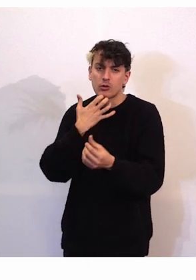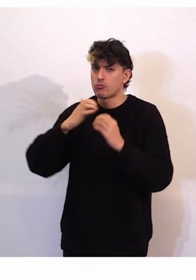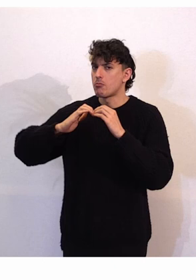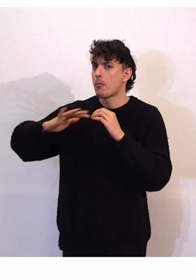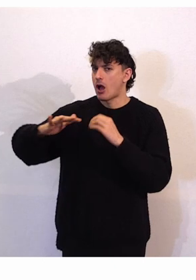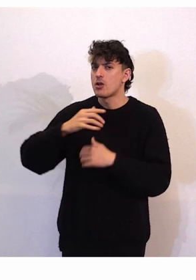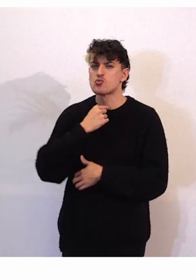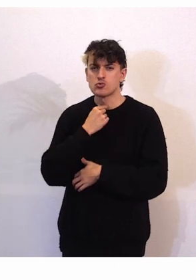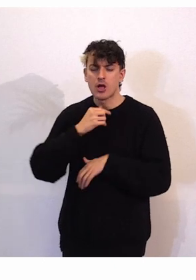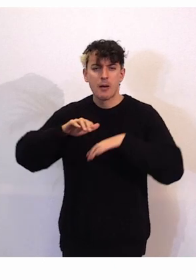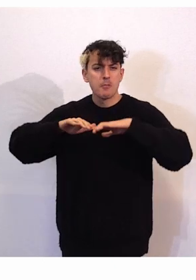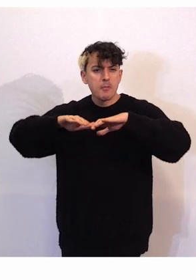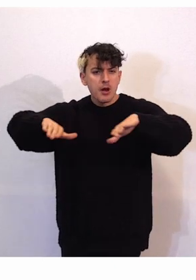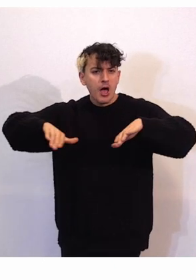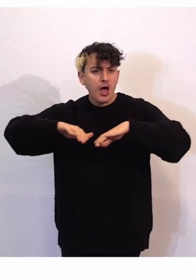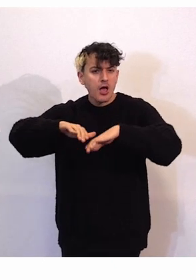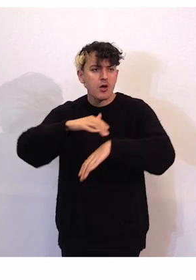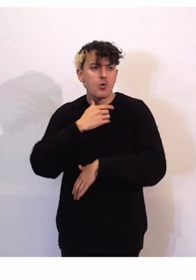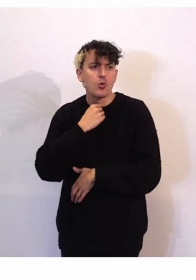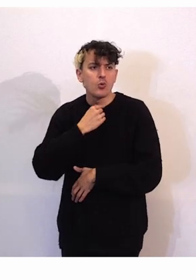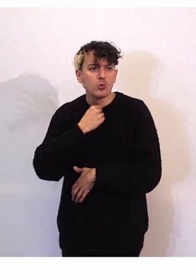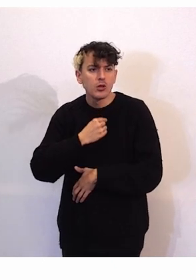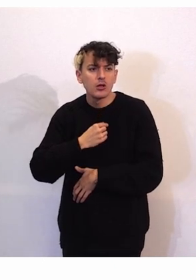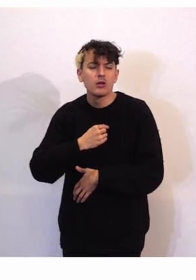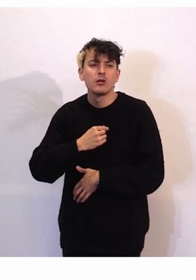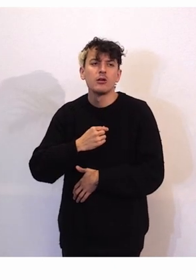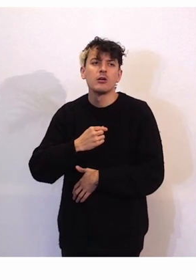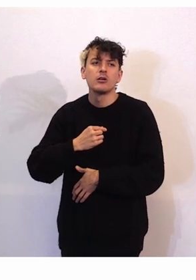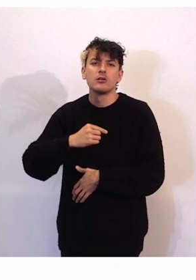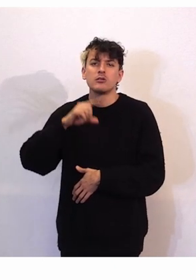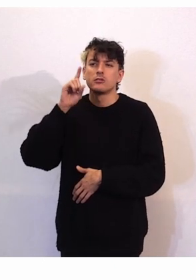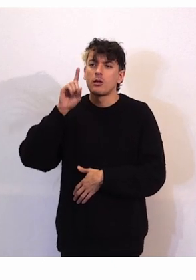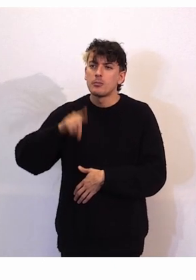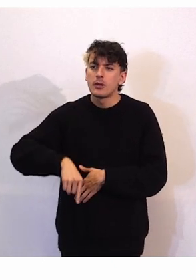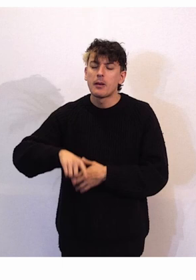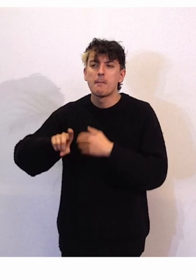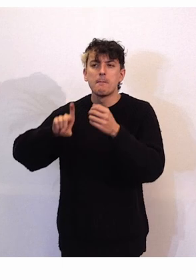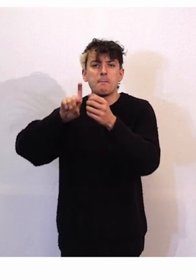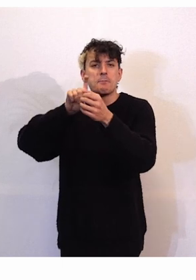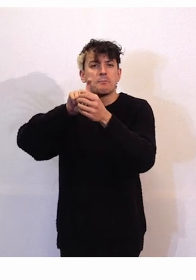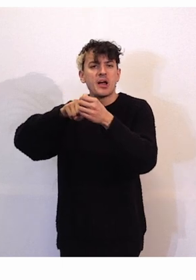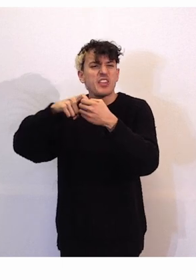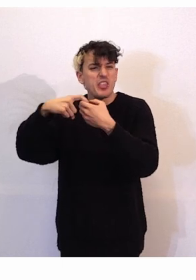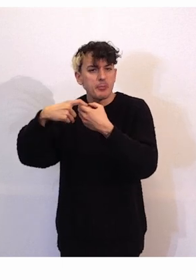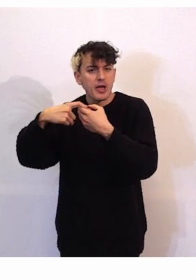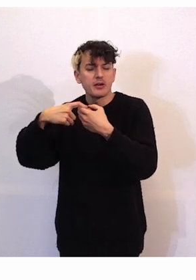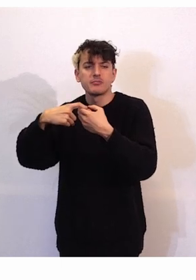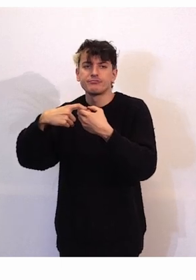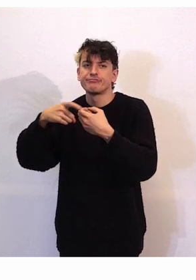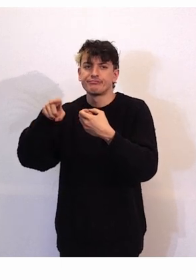Muchísimo le gusta la playa. Le gusta mucho poder participar, tener el sueño de participar. Yo